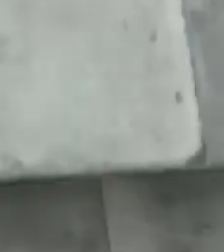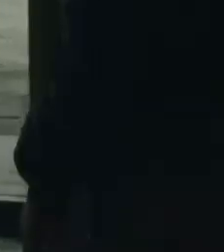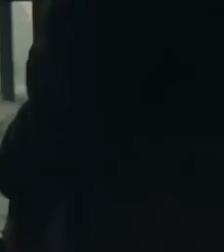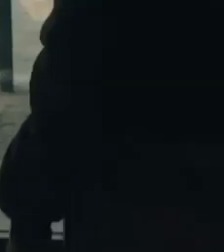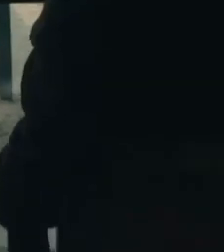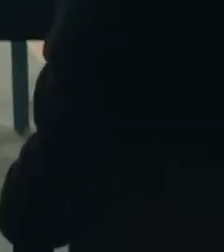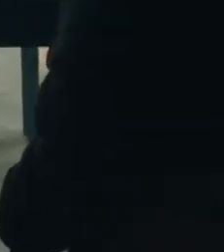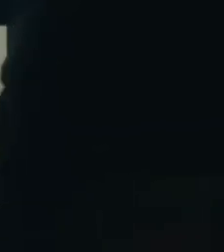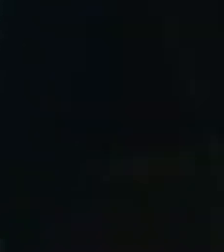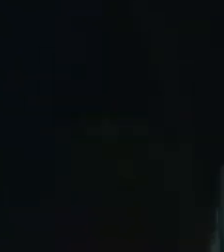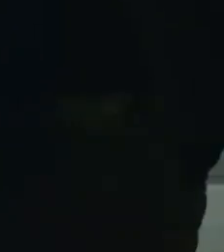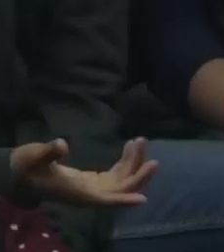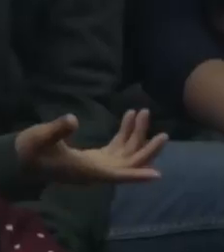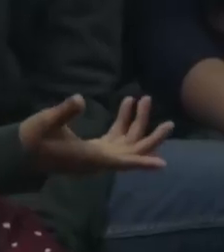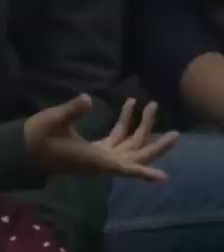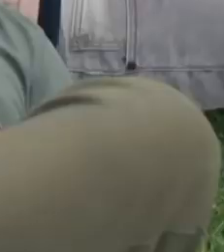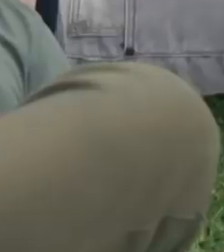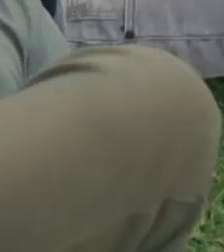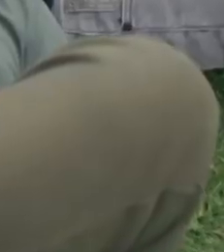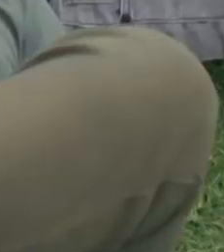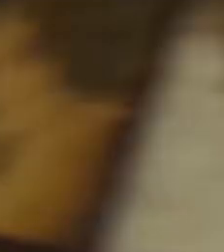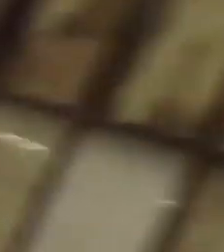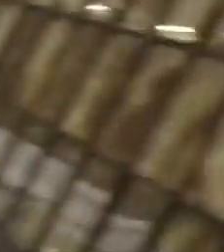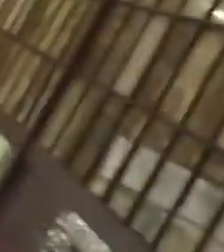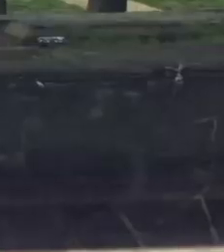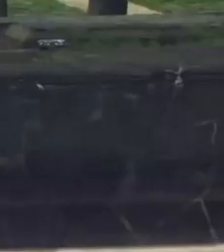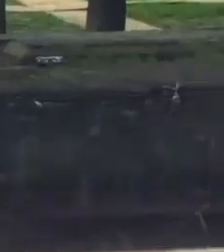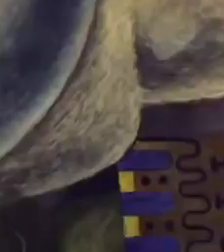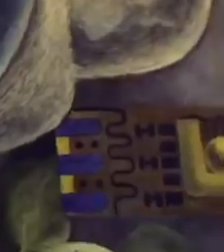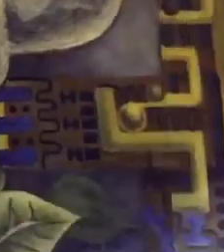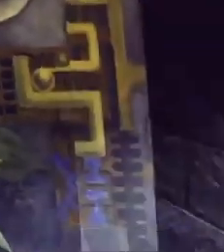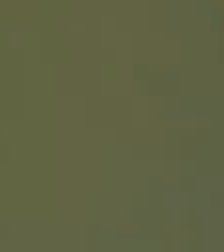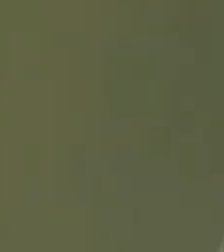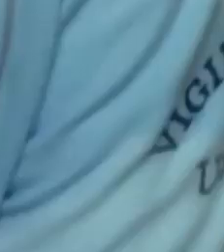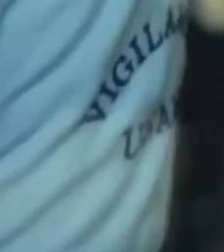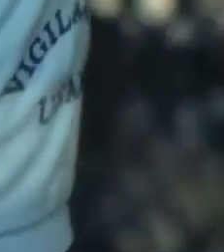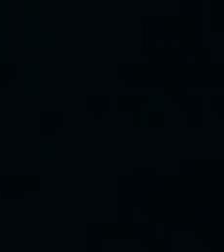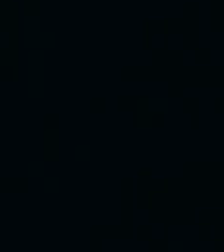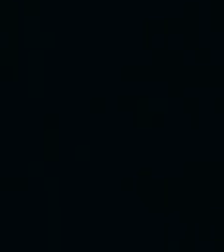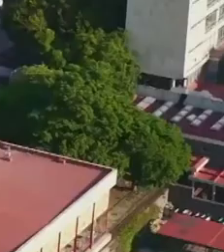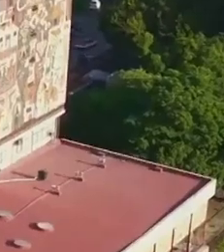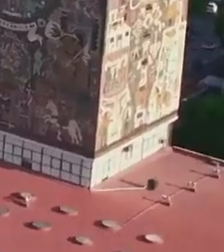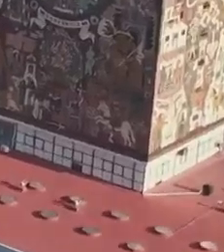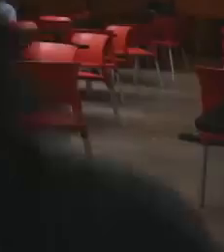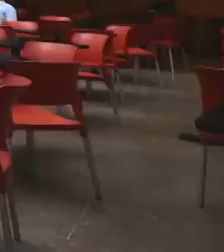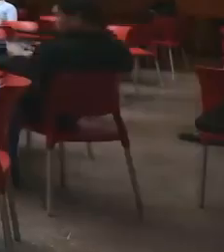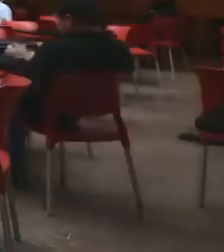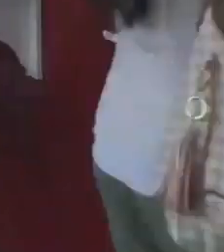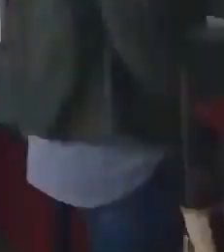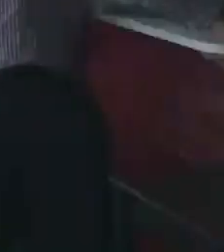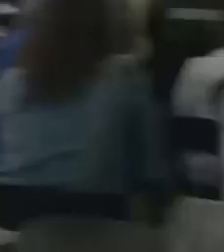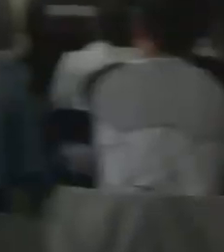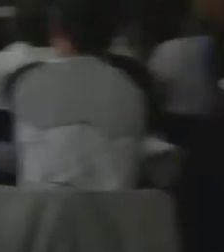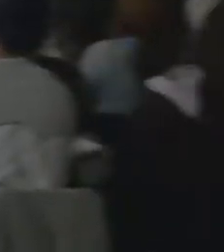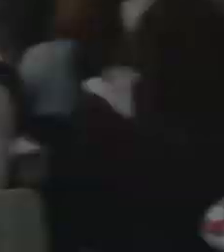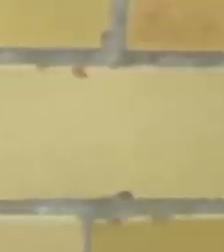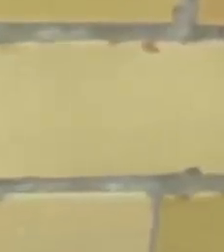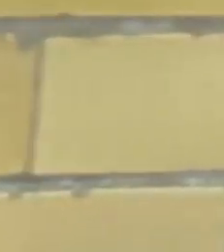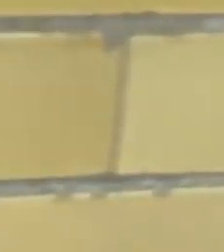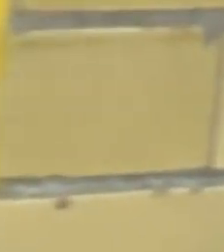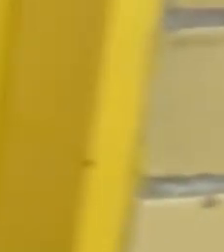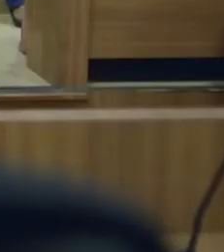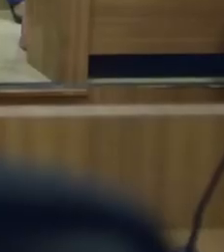respeto y unión somos una de las instituciones educativas más importantes de américa latina